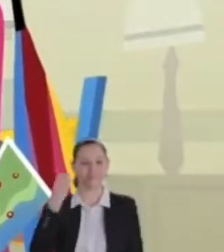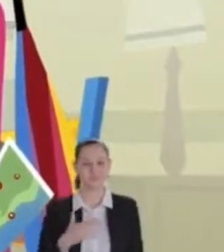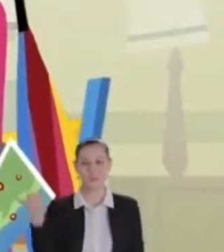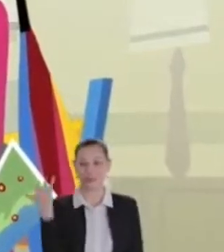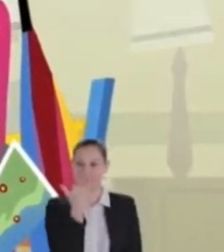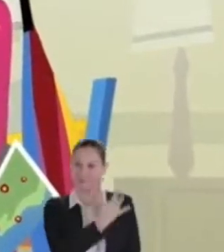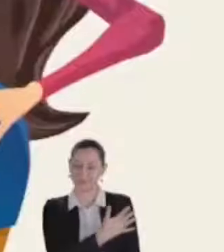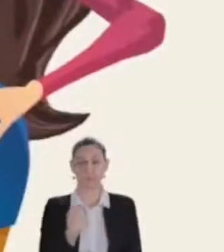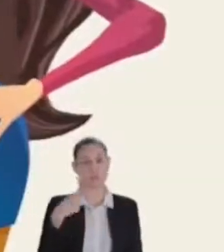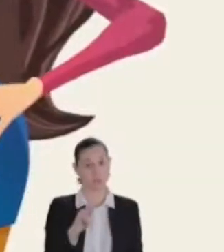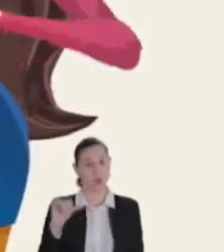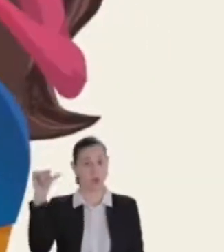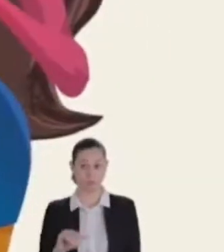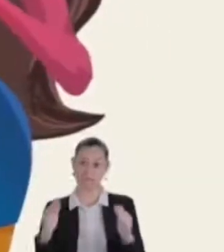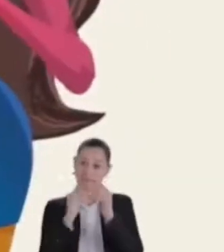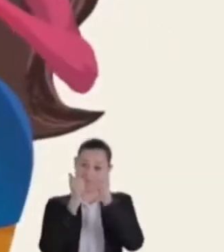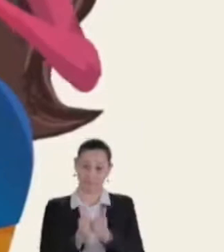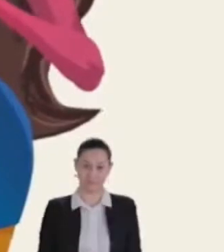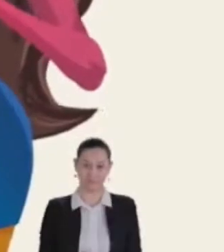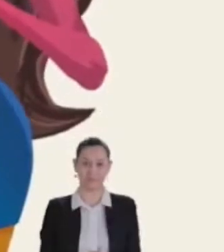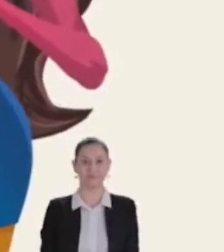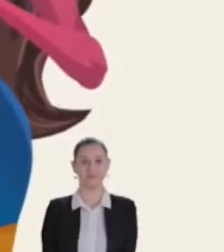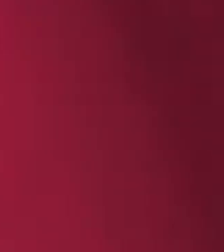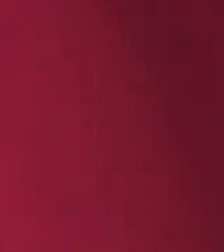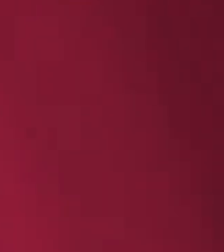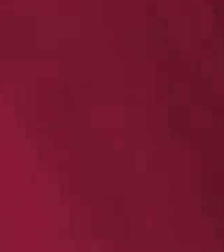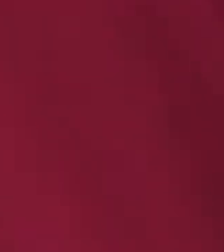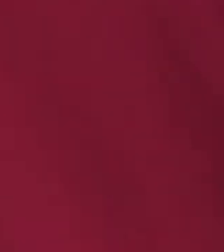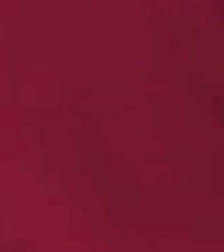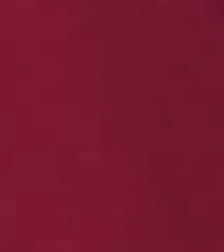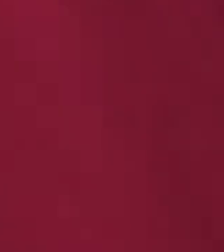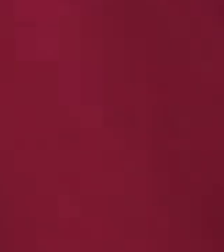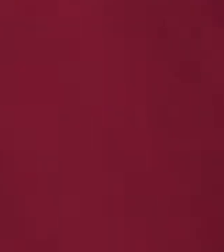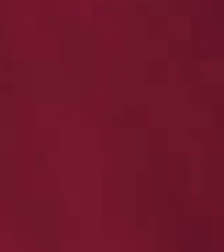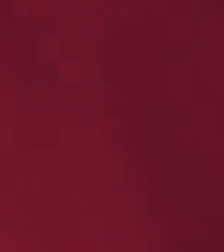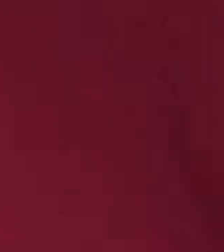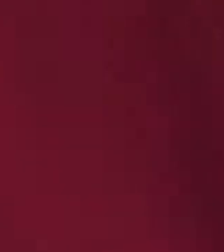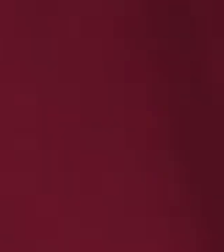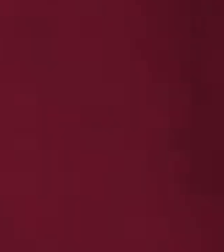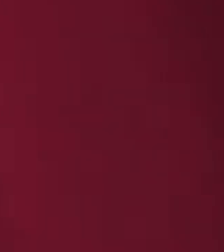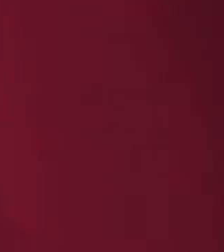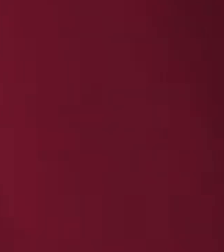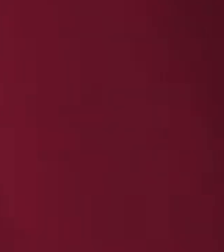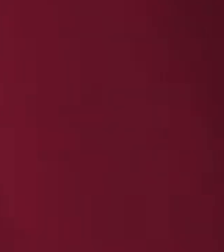disfrutar nuestro hermoso país. Pero hoy, quédate en casa. Gobierno de México.